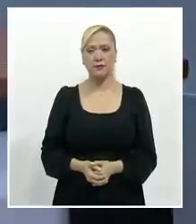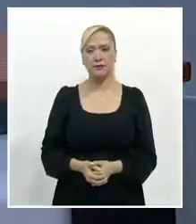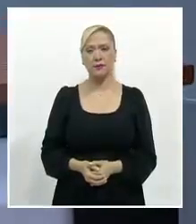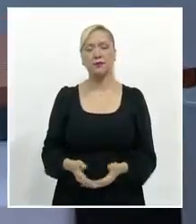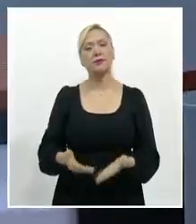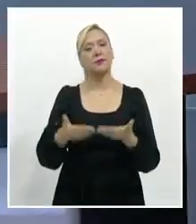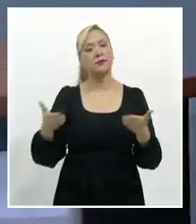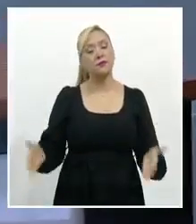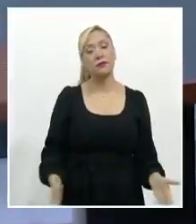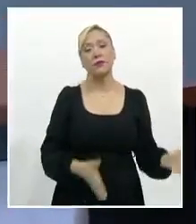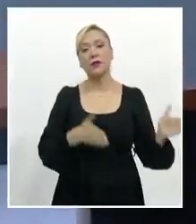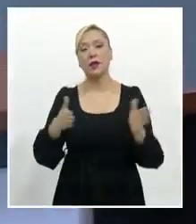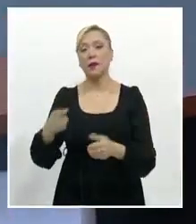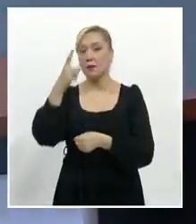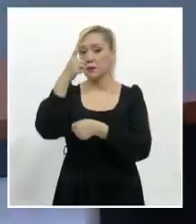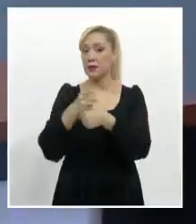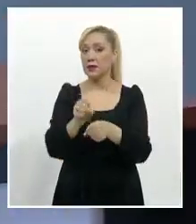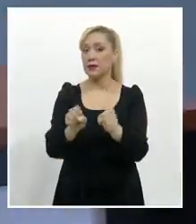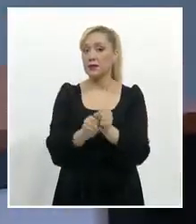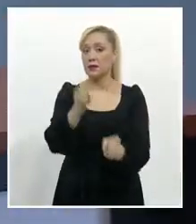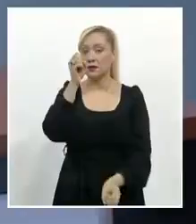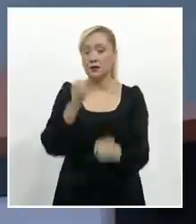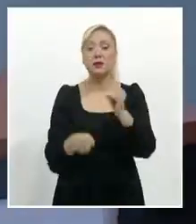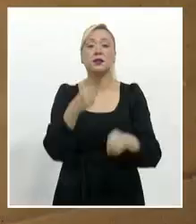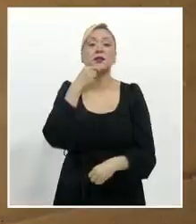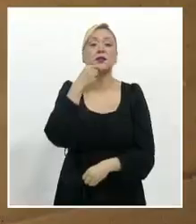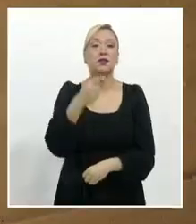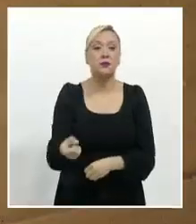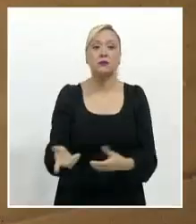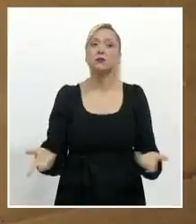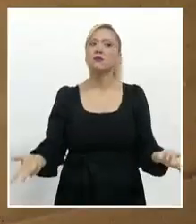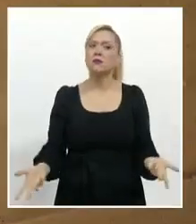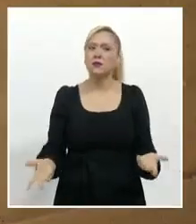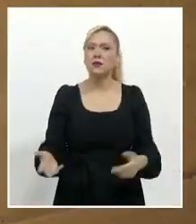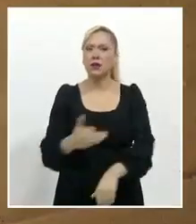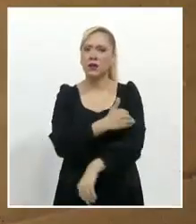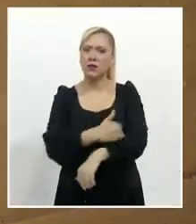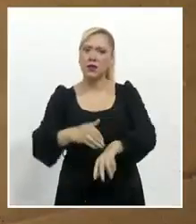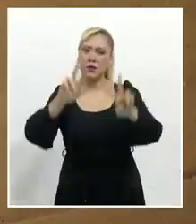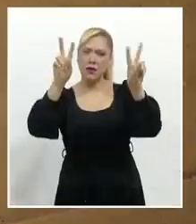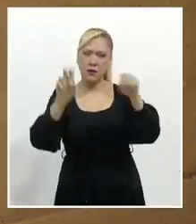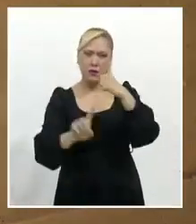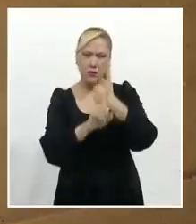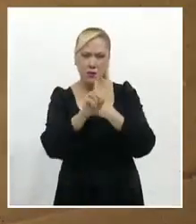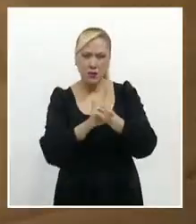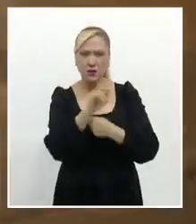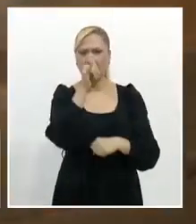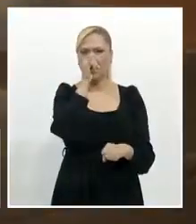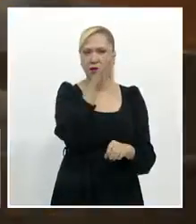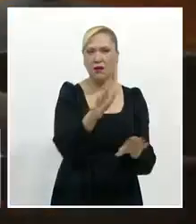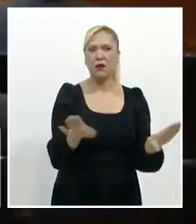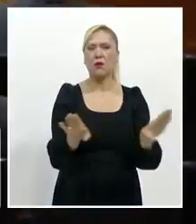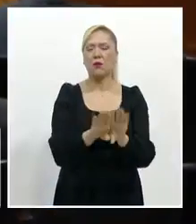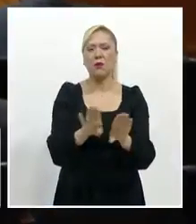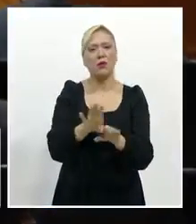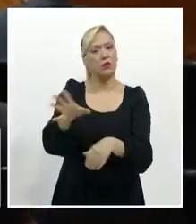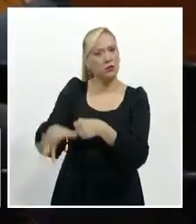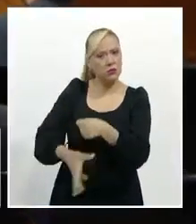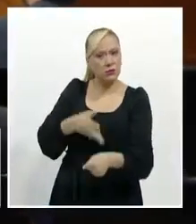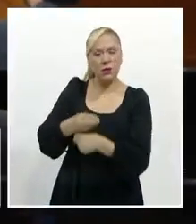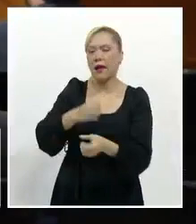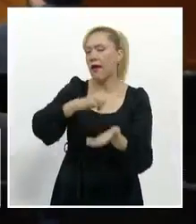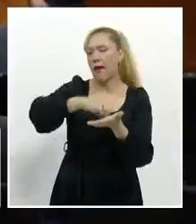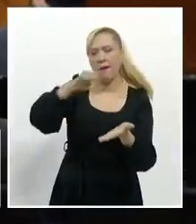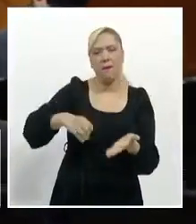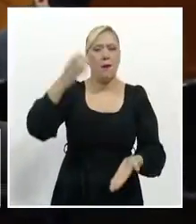Y en otros temas, la primera sala de la Corte estableció que en los procedimientos familiares en los que se reclaman medidas resarcitorias, como lo